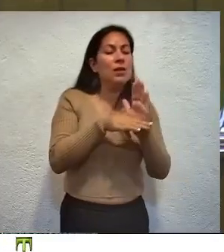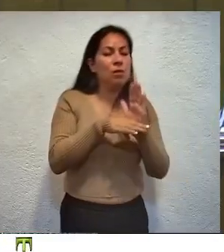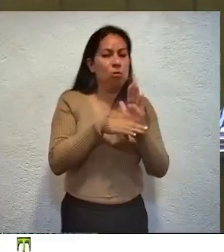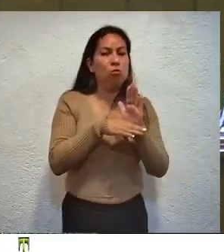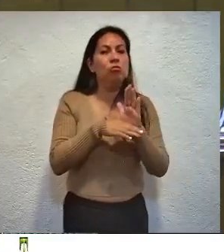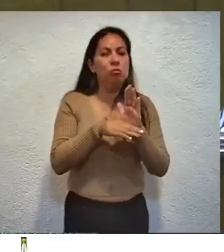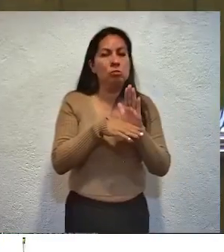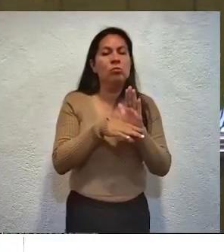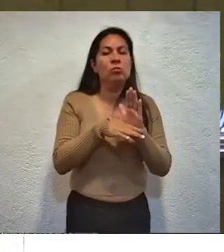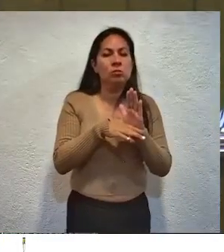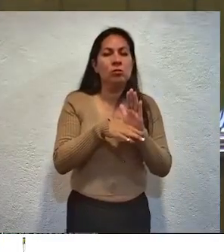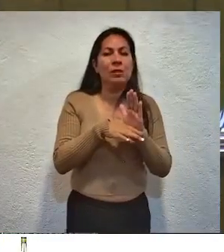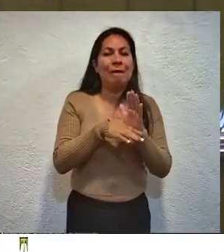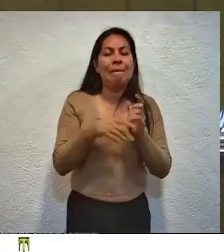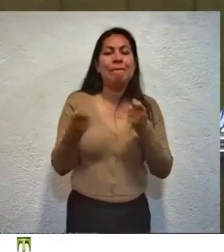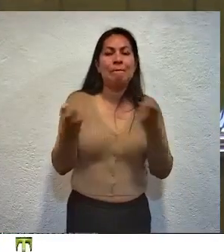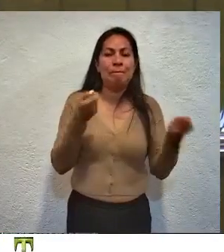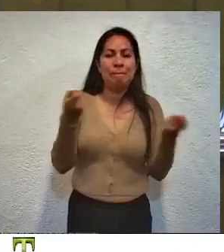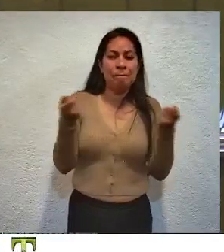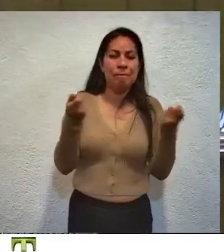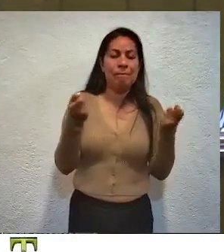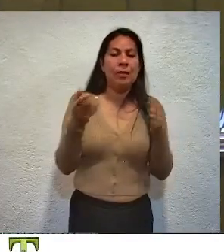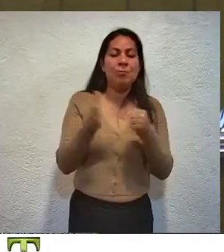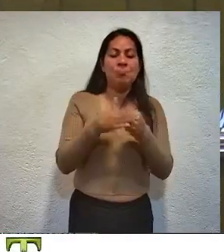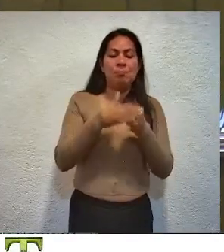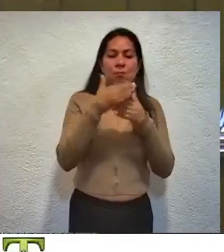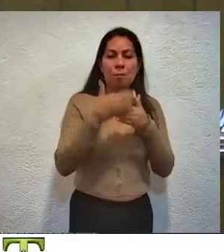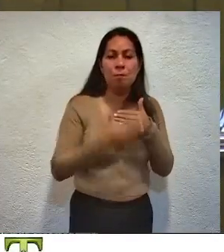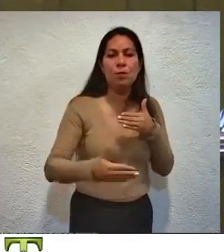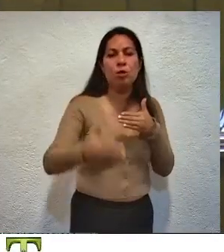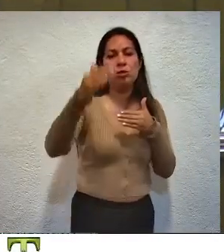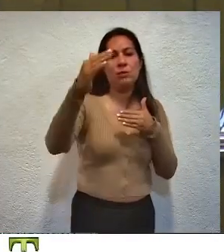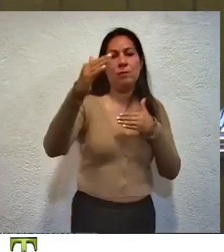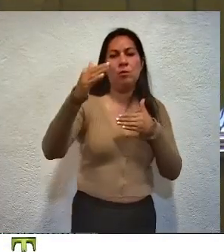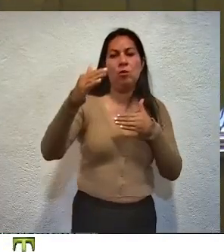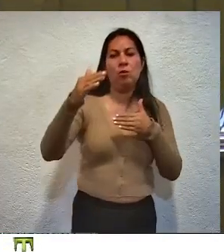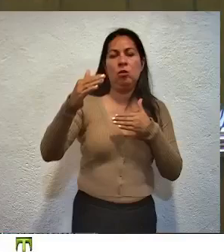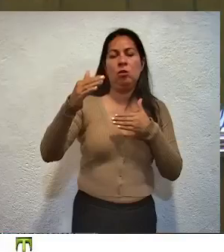habrán de regir el próximo